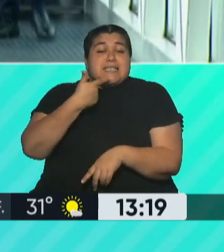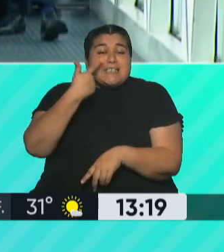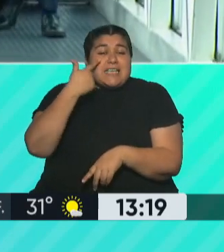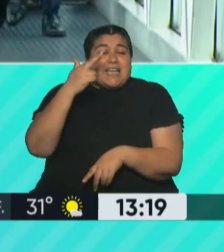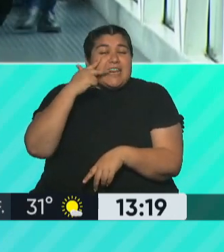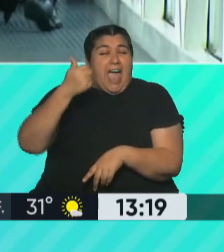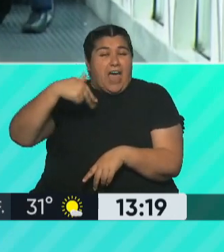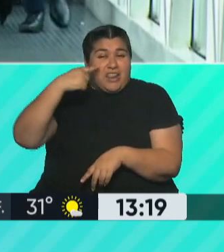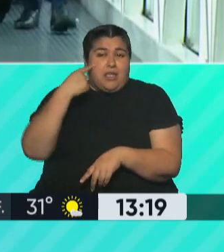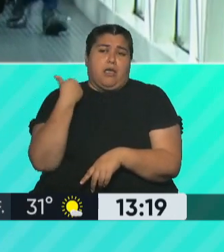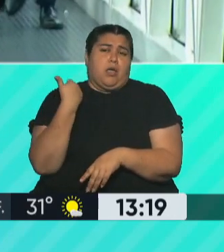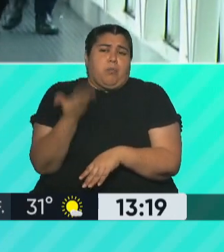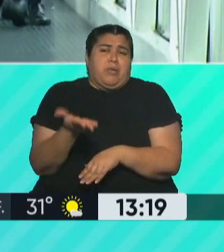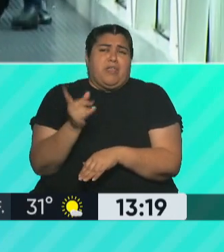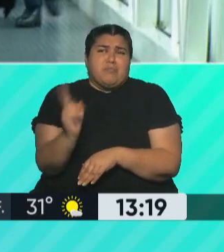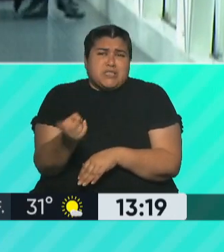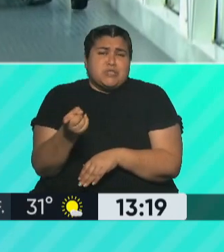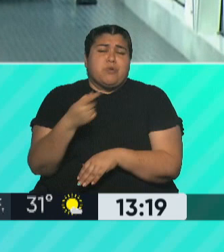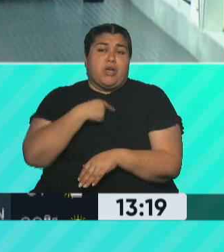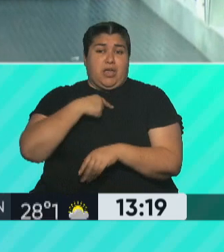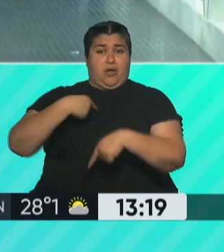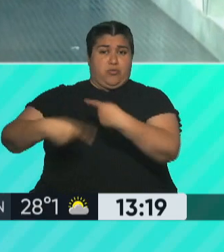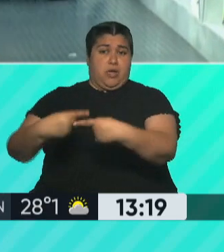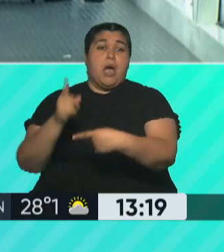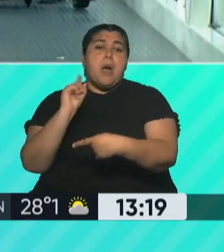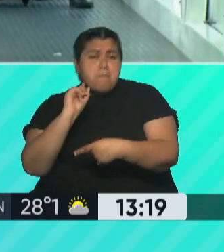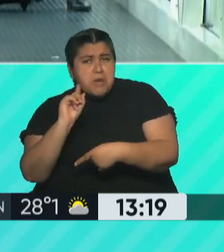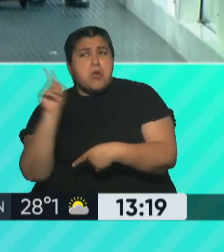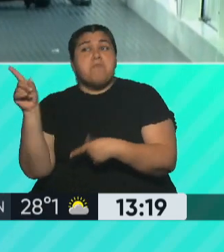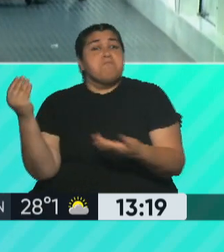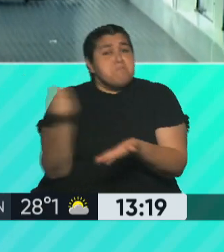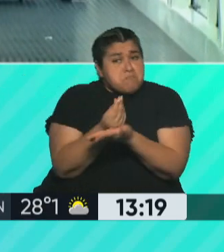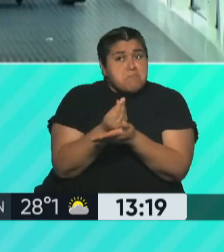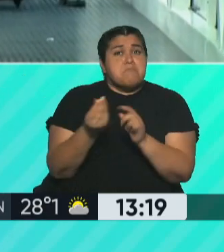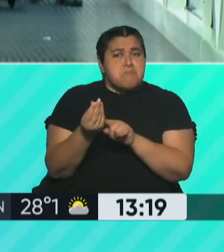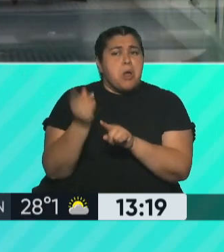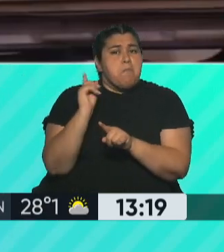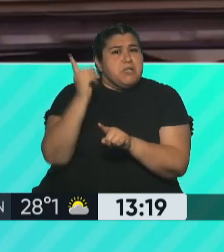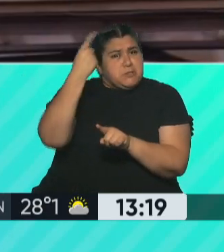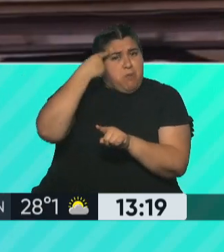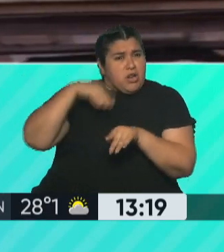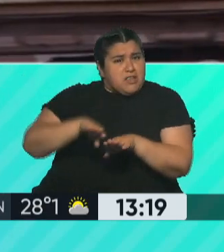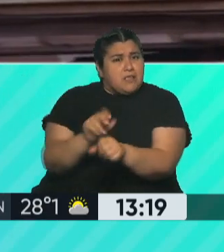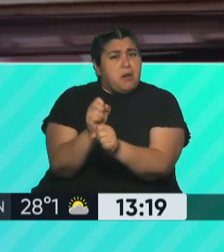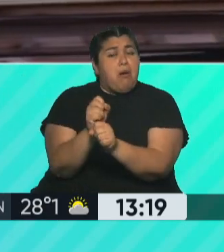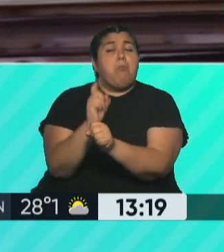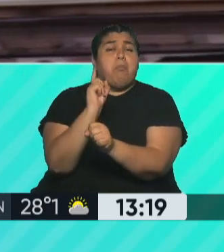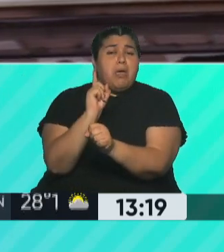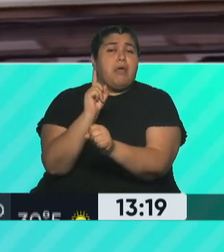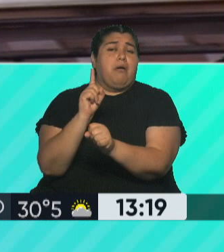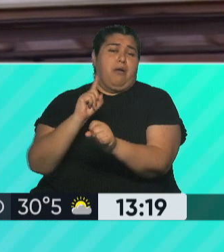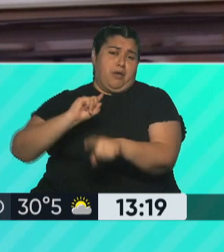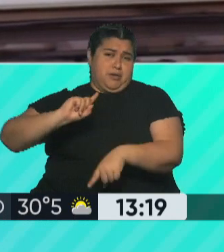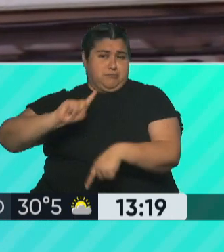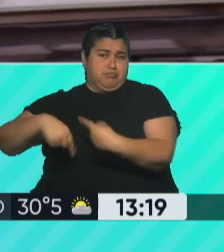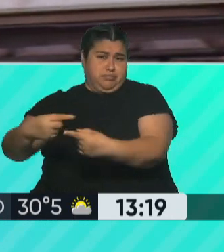alguien que es de la misma gestión pero con una posición diferente en este sentido se queda sigue Lombardo